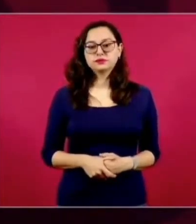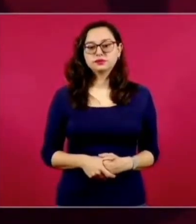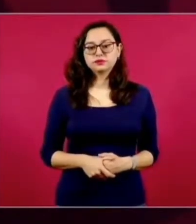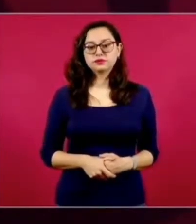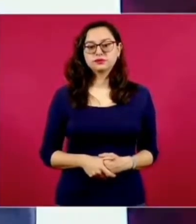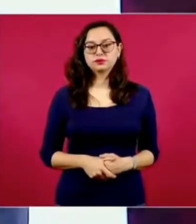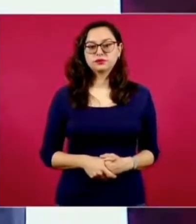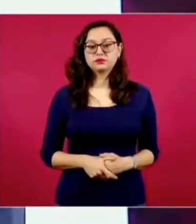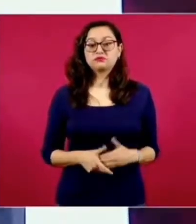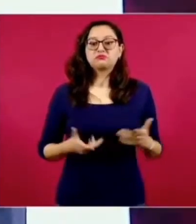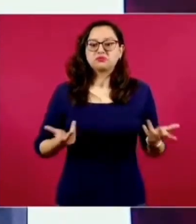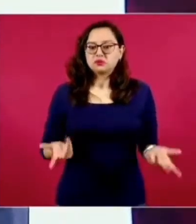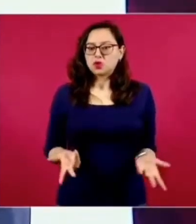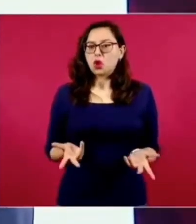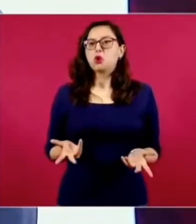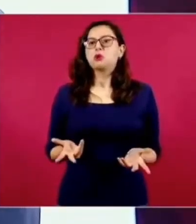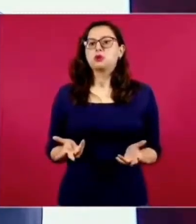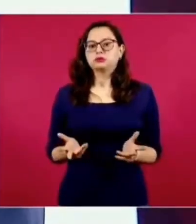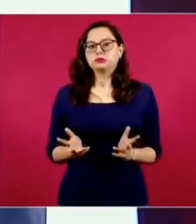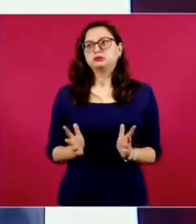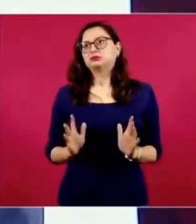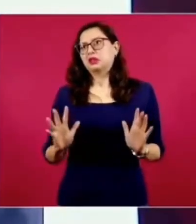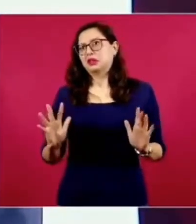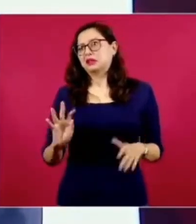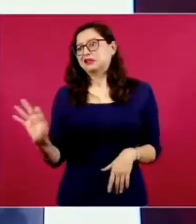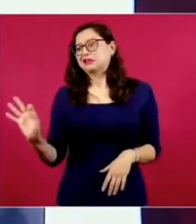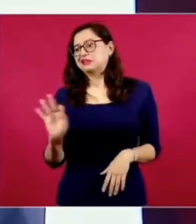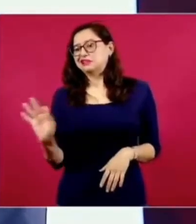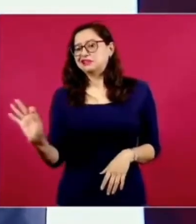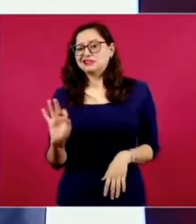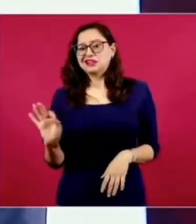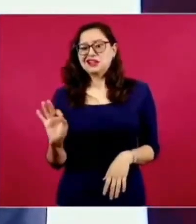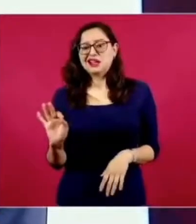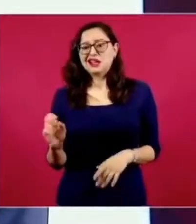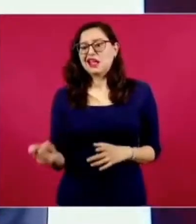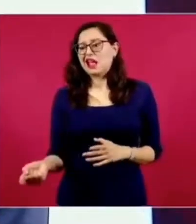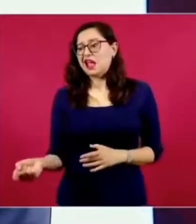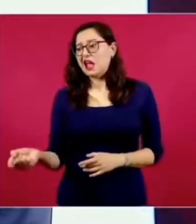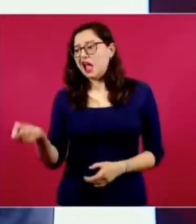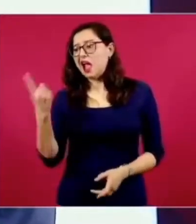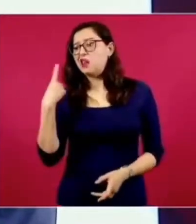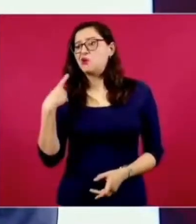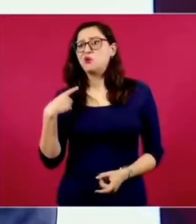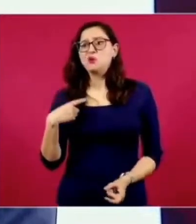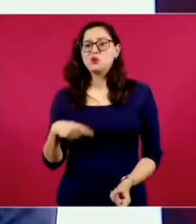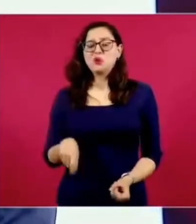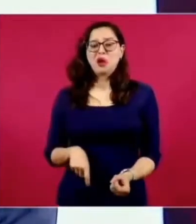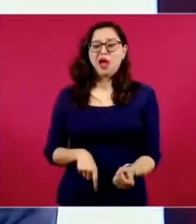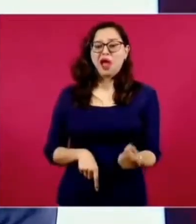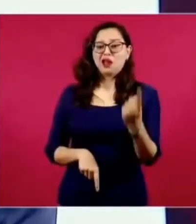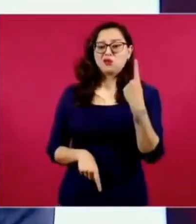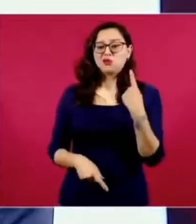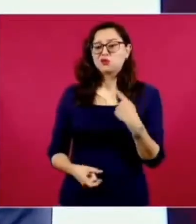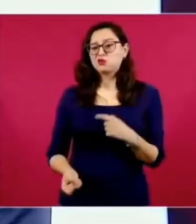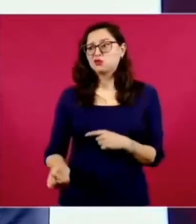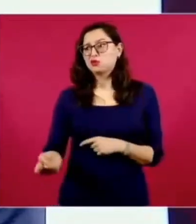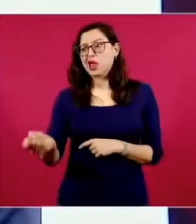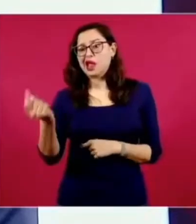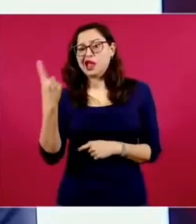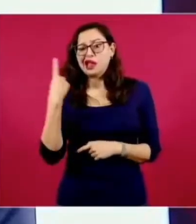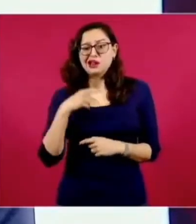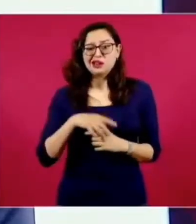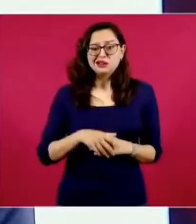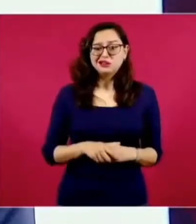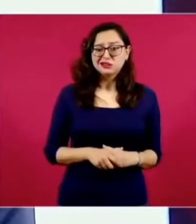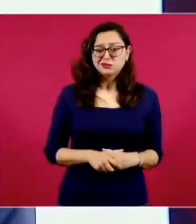esa es una posibilidad, que haya gente que se dedique al narcotráfico, pero estamos hablando